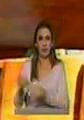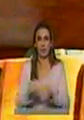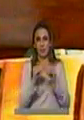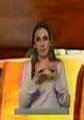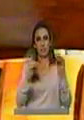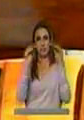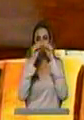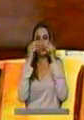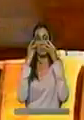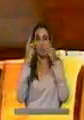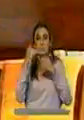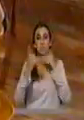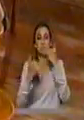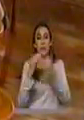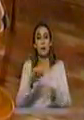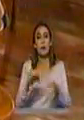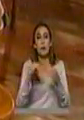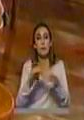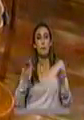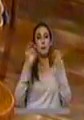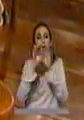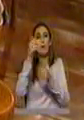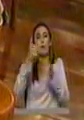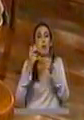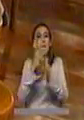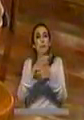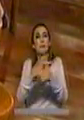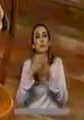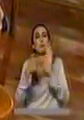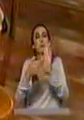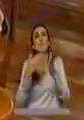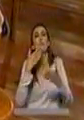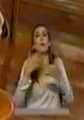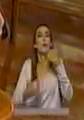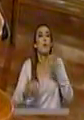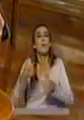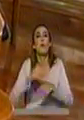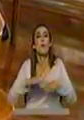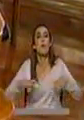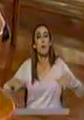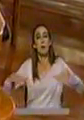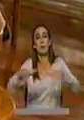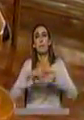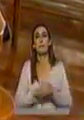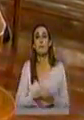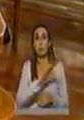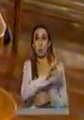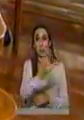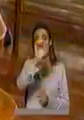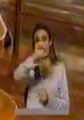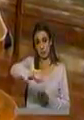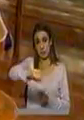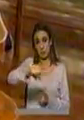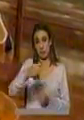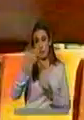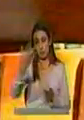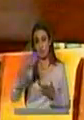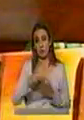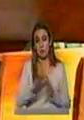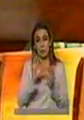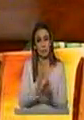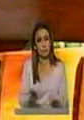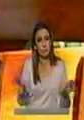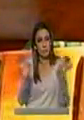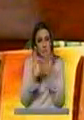potencial principal, primordial de nuestro país para poder difundirlo a nivel internacional? ¿Ustedes han logrado identificar un nicho